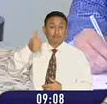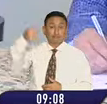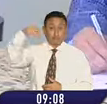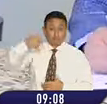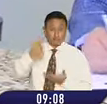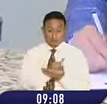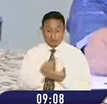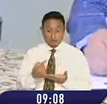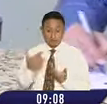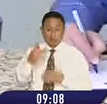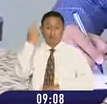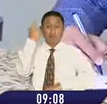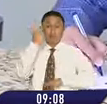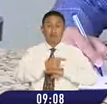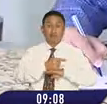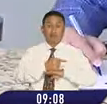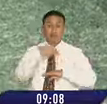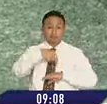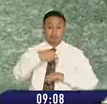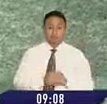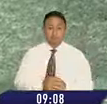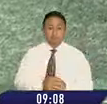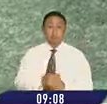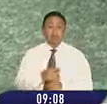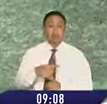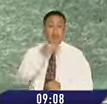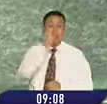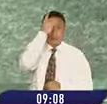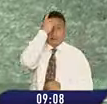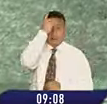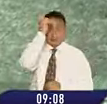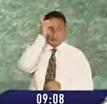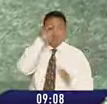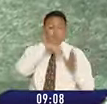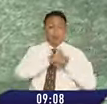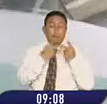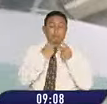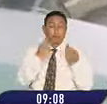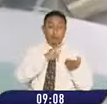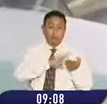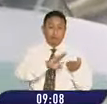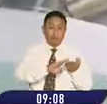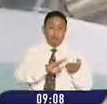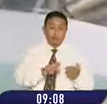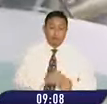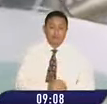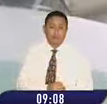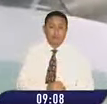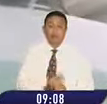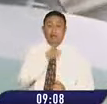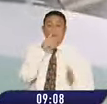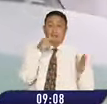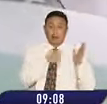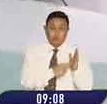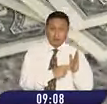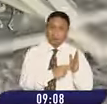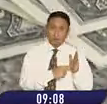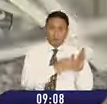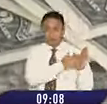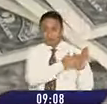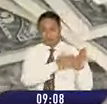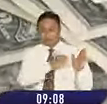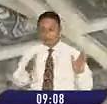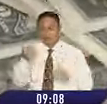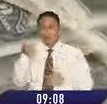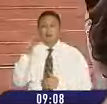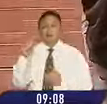el decreto ejecutivo para que la fundación de deudas en la banca pública ya no solo sea de 3000 dólares sino